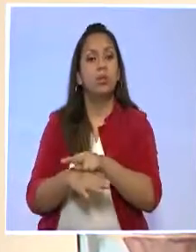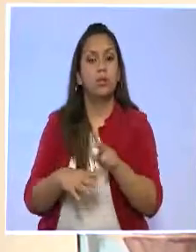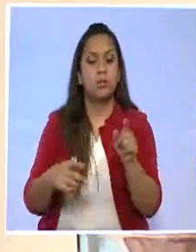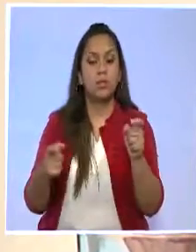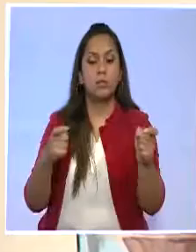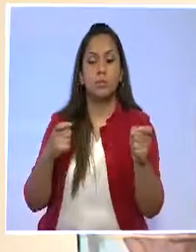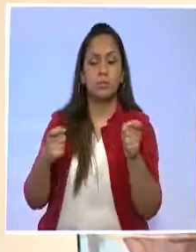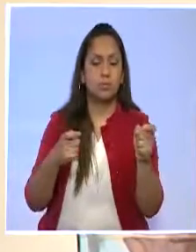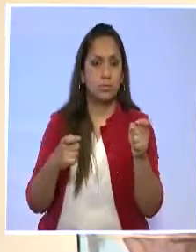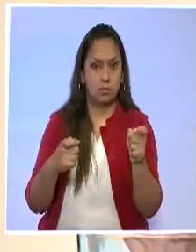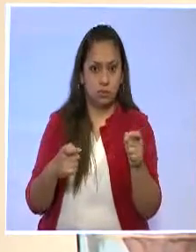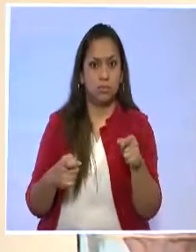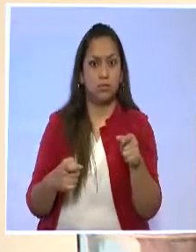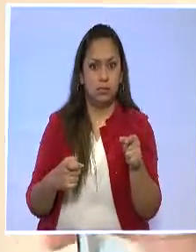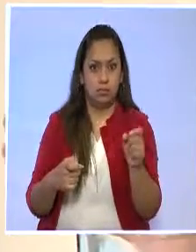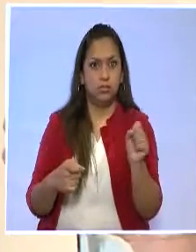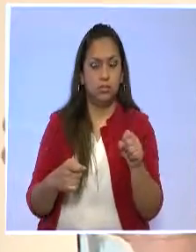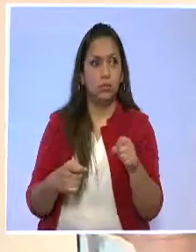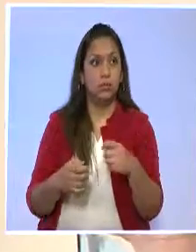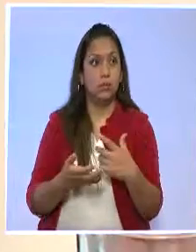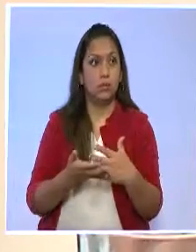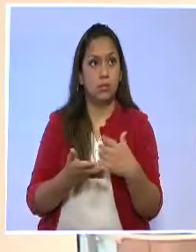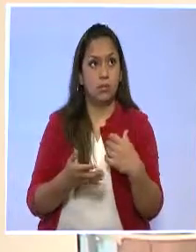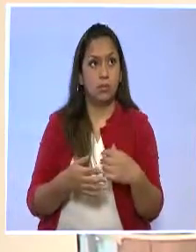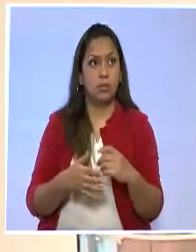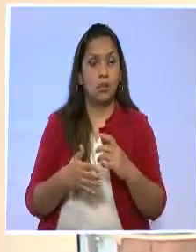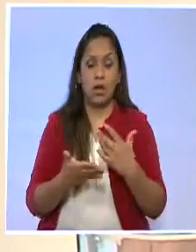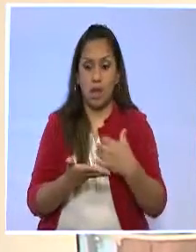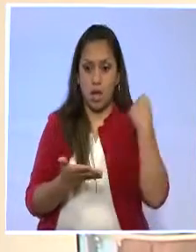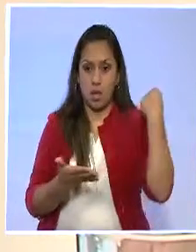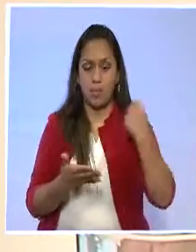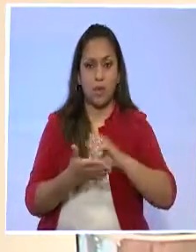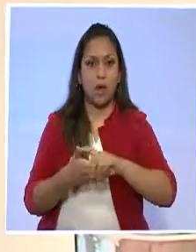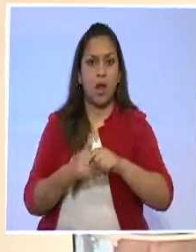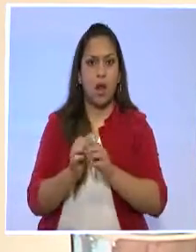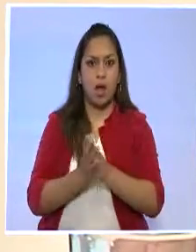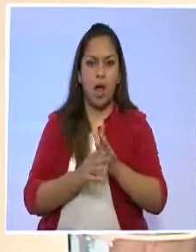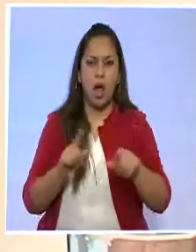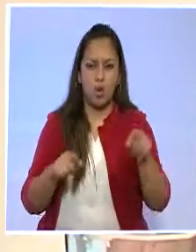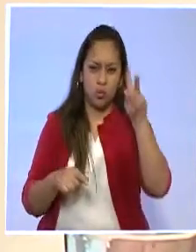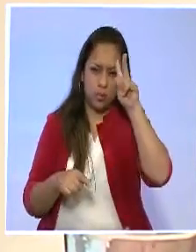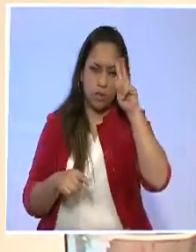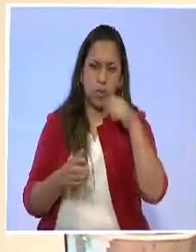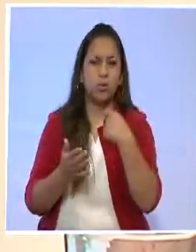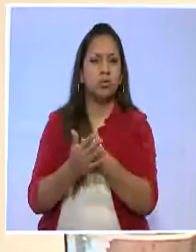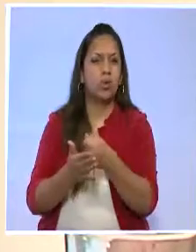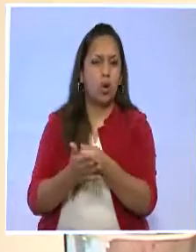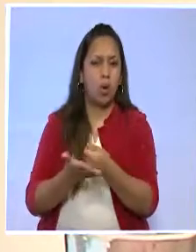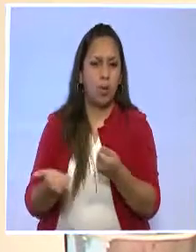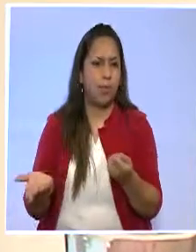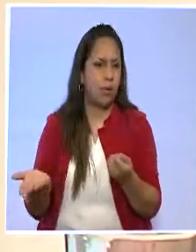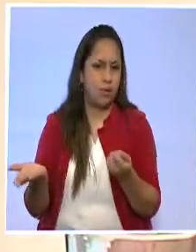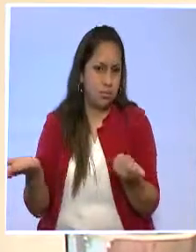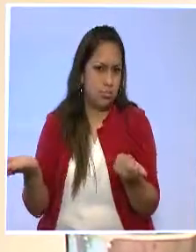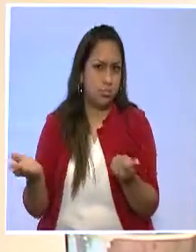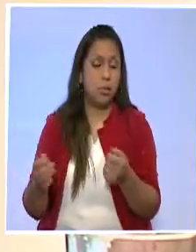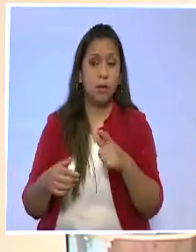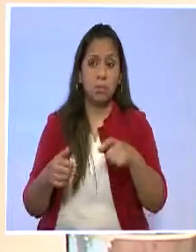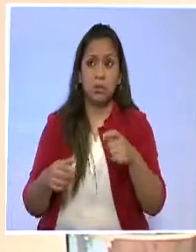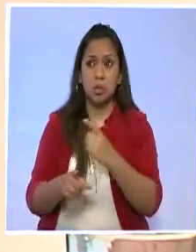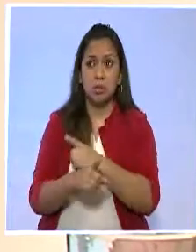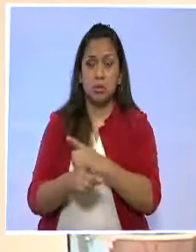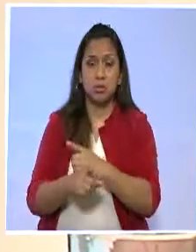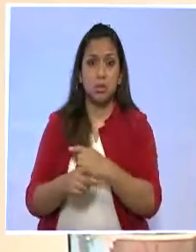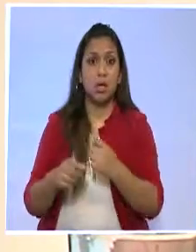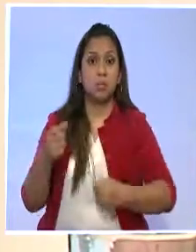de más bien de eliminar el abuso de la de la norma y regular la de manera adecuada para que los vehículos que se estén